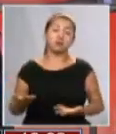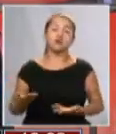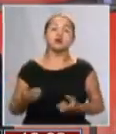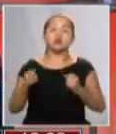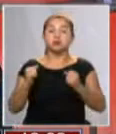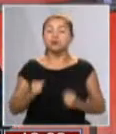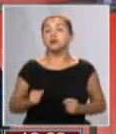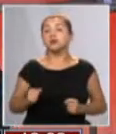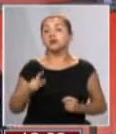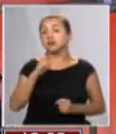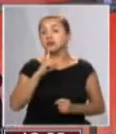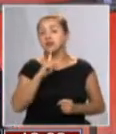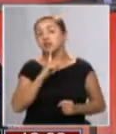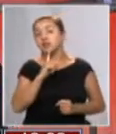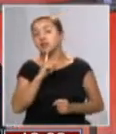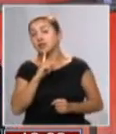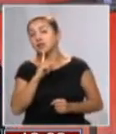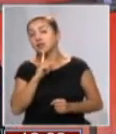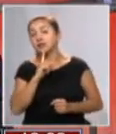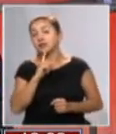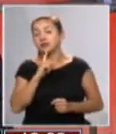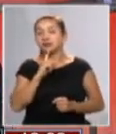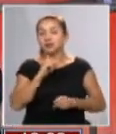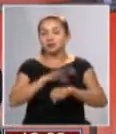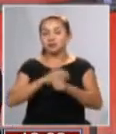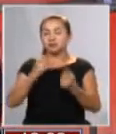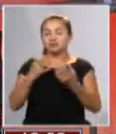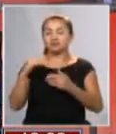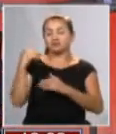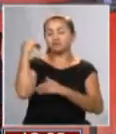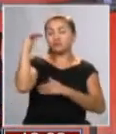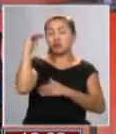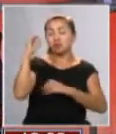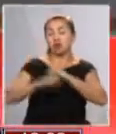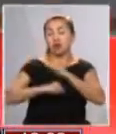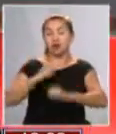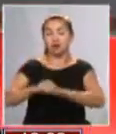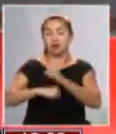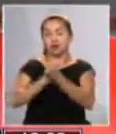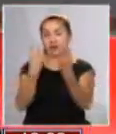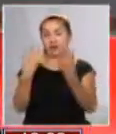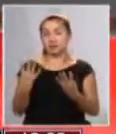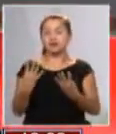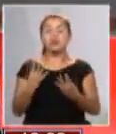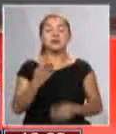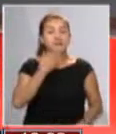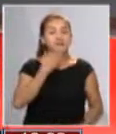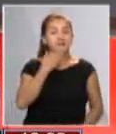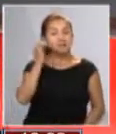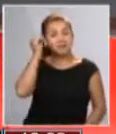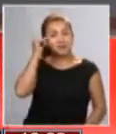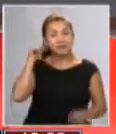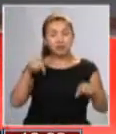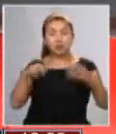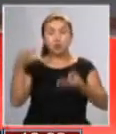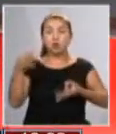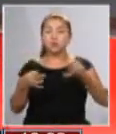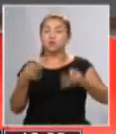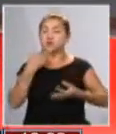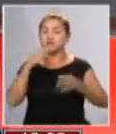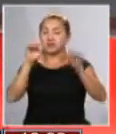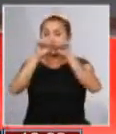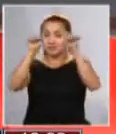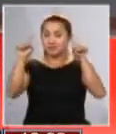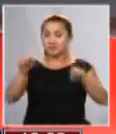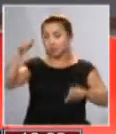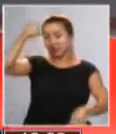colocar una o imponer una medida cautelar más gravosa. Pero también se entiende en este tipo de juicios y con este sistema y con este tipo